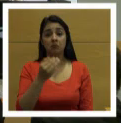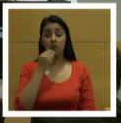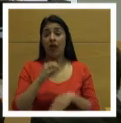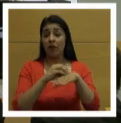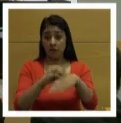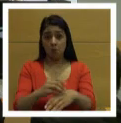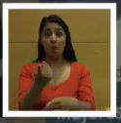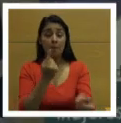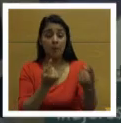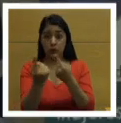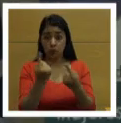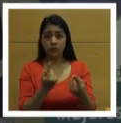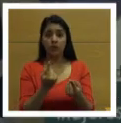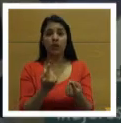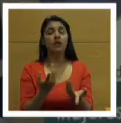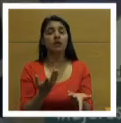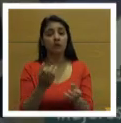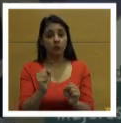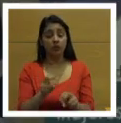los asistentes